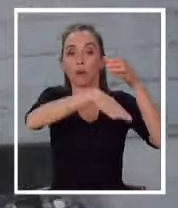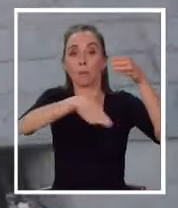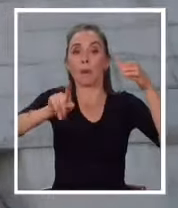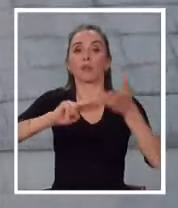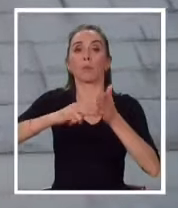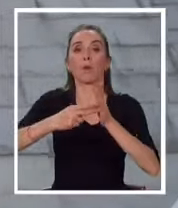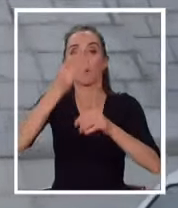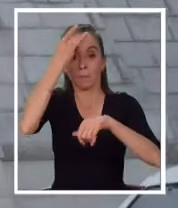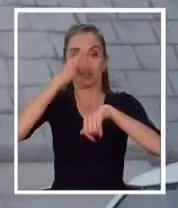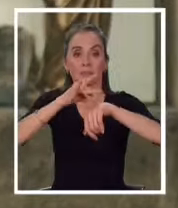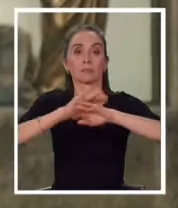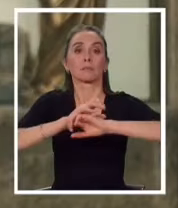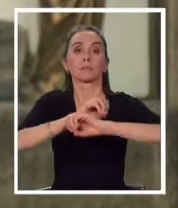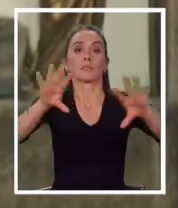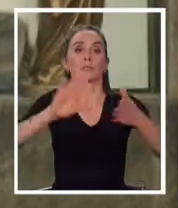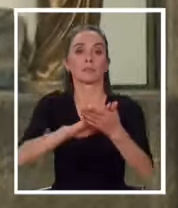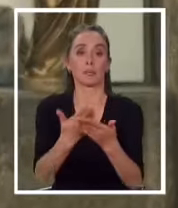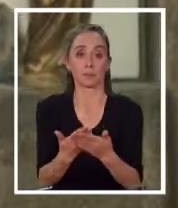sanitarios.